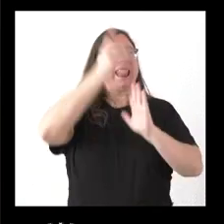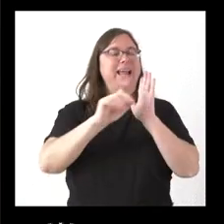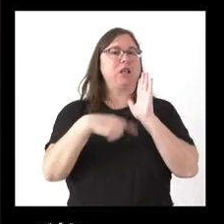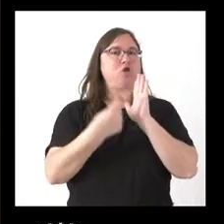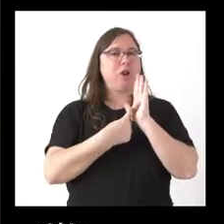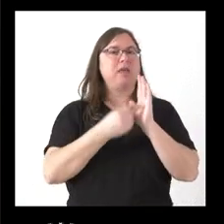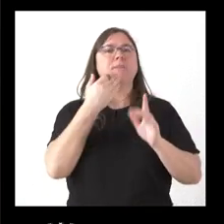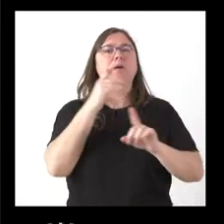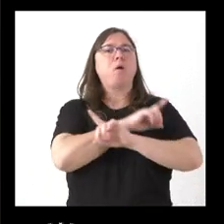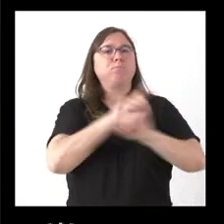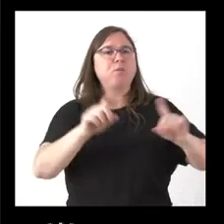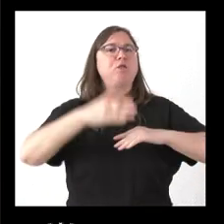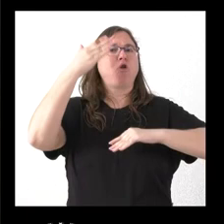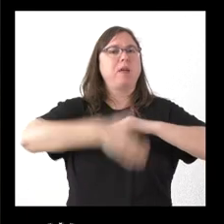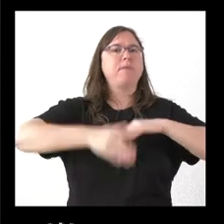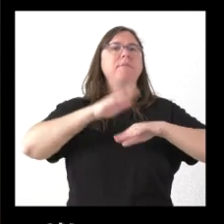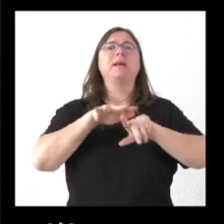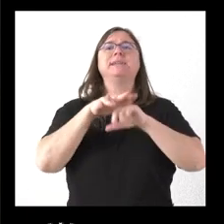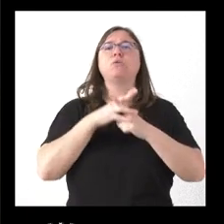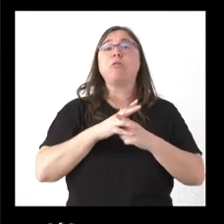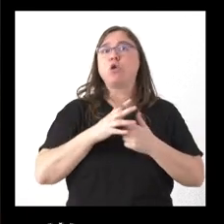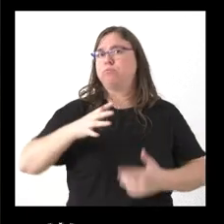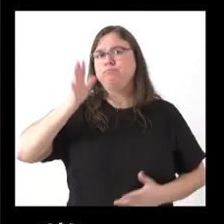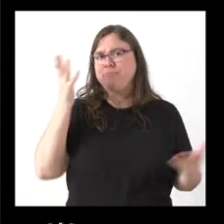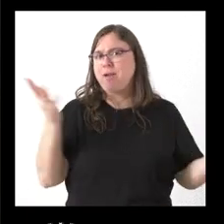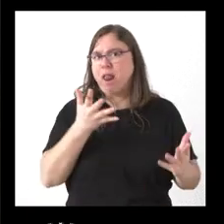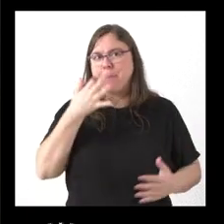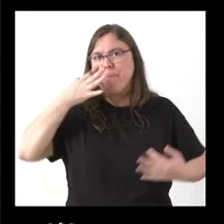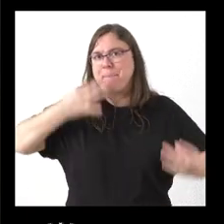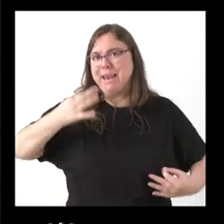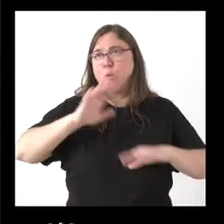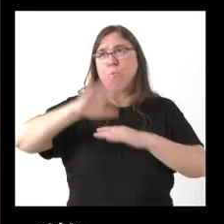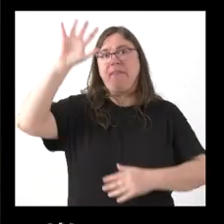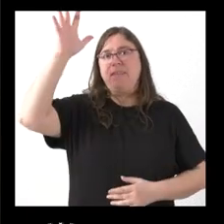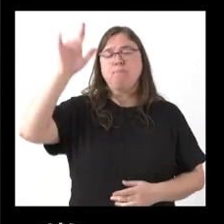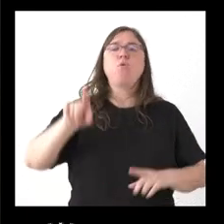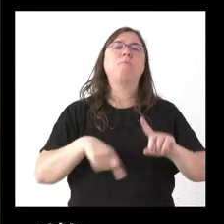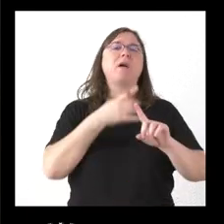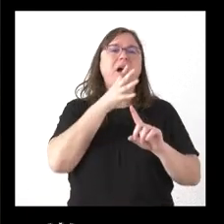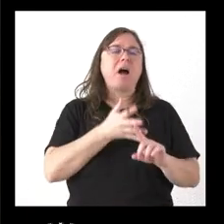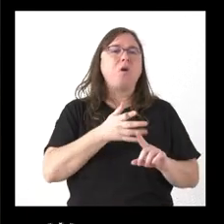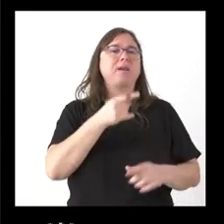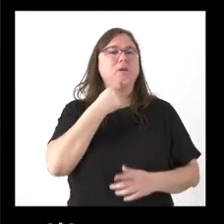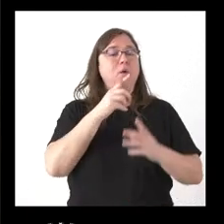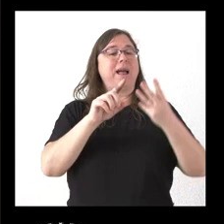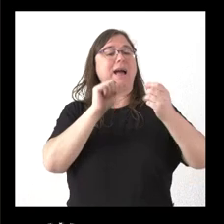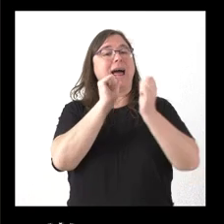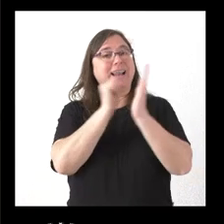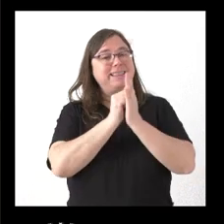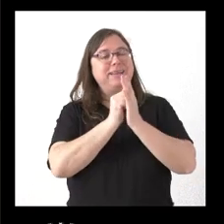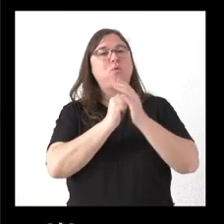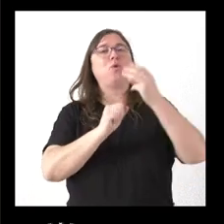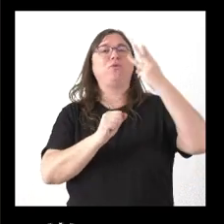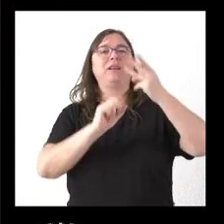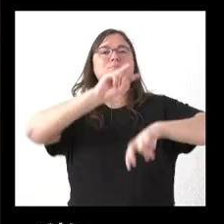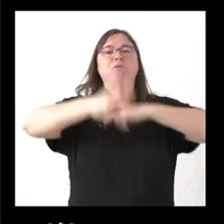prohibiciones y limitaciones ante situaciones de alto riesgo meteorológico el artículo 3 de este decreto ley modifica la ley de función pública la ley